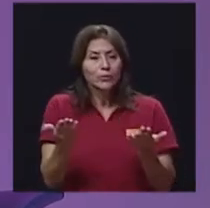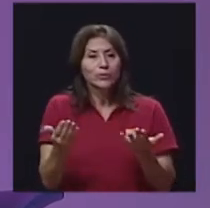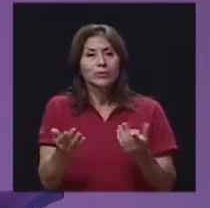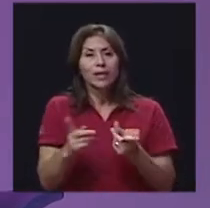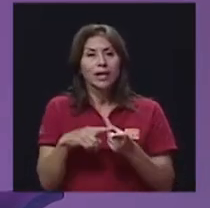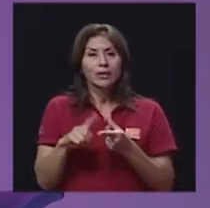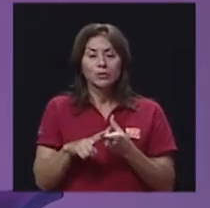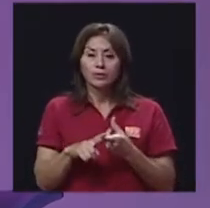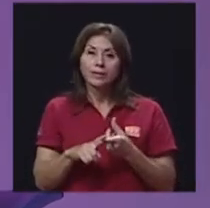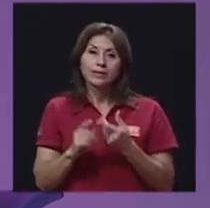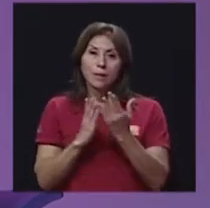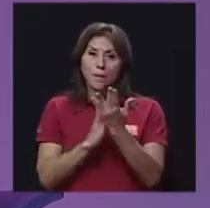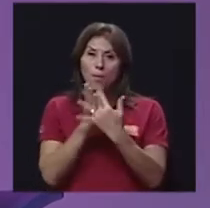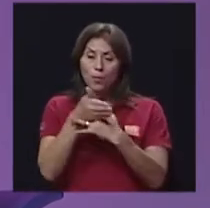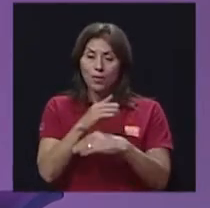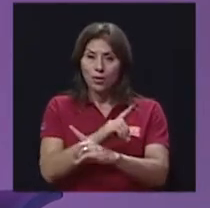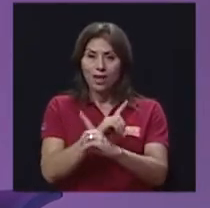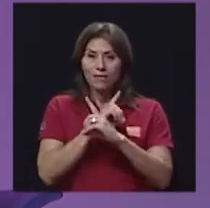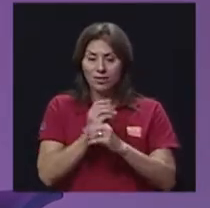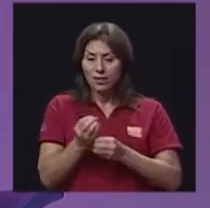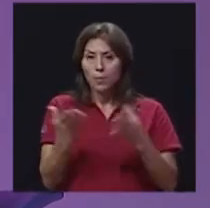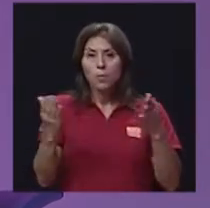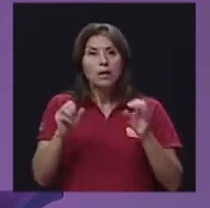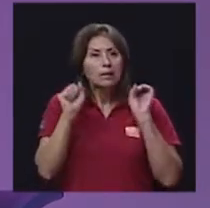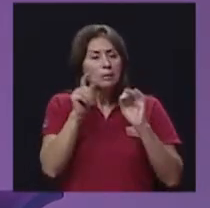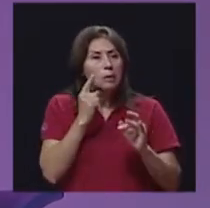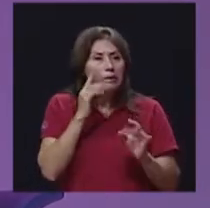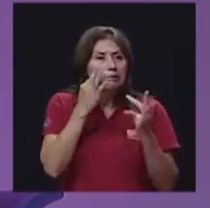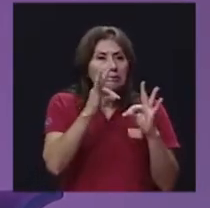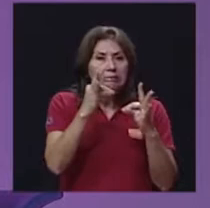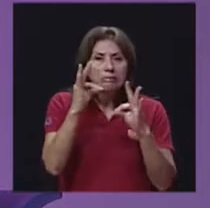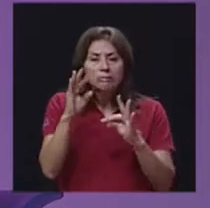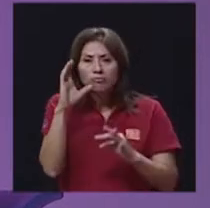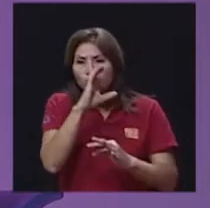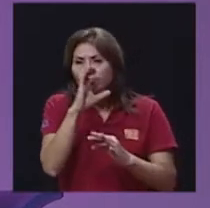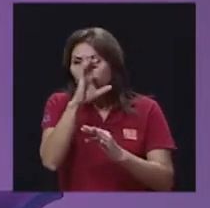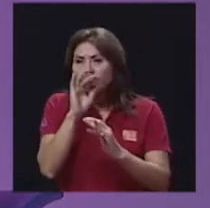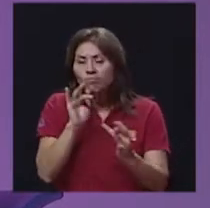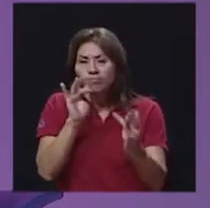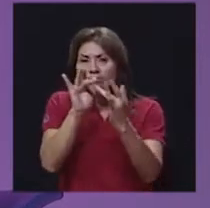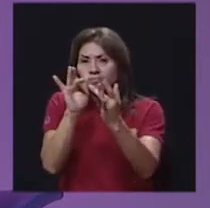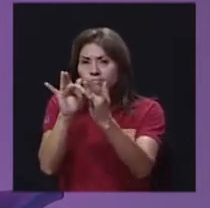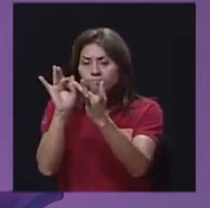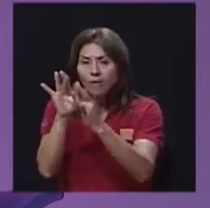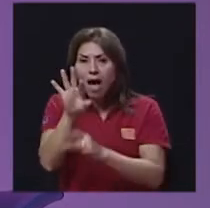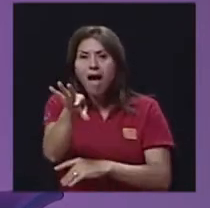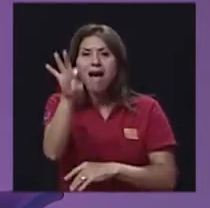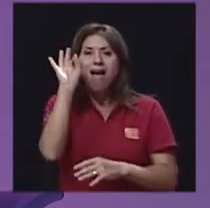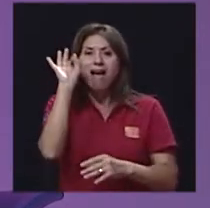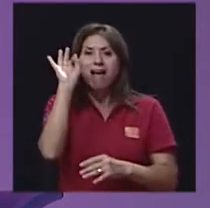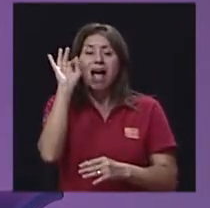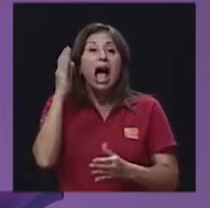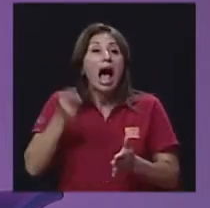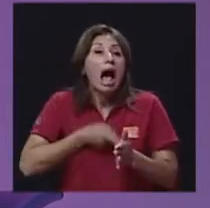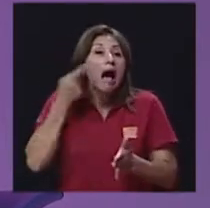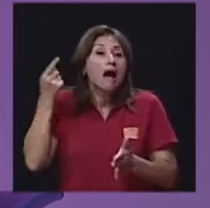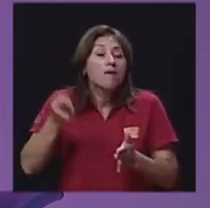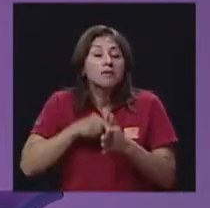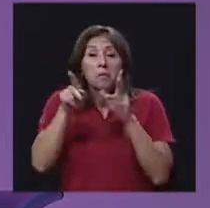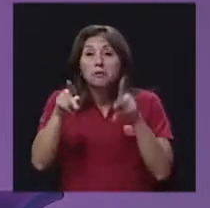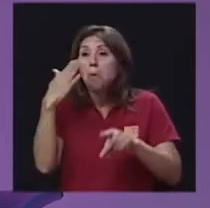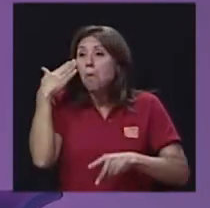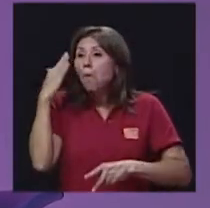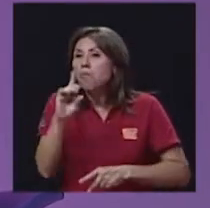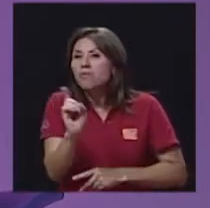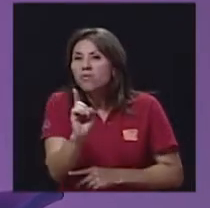entonces por medio de la defensa se localizan, muchas veces se logran notificar de tal vez después de 3 años